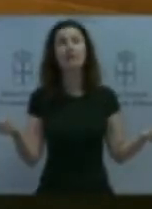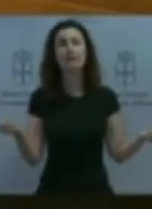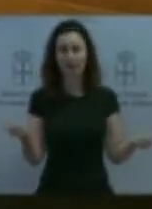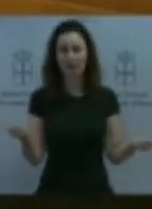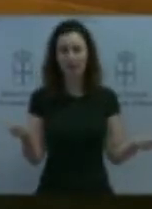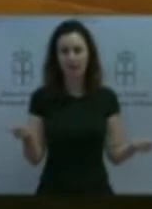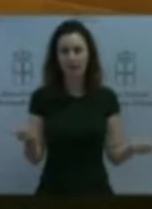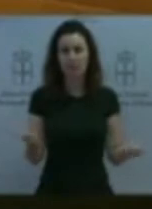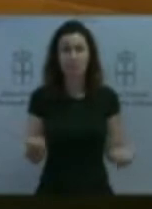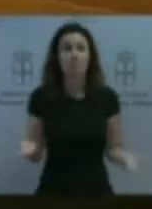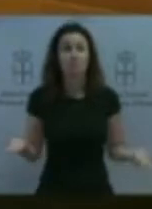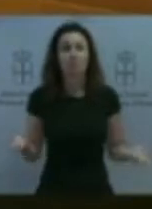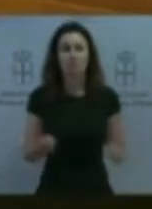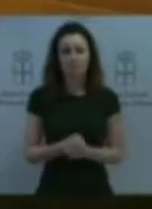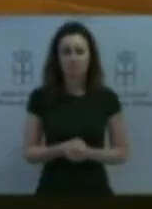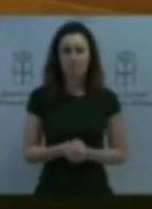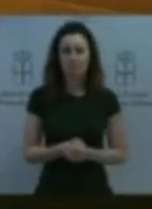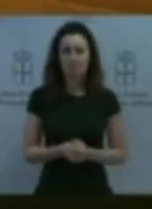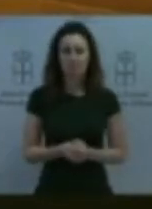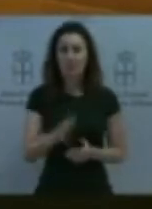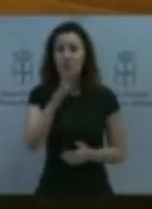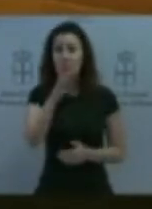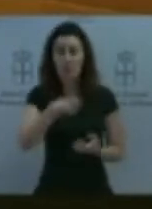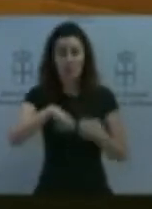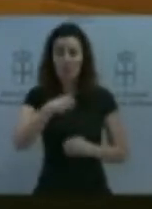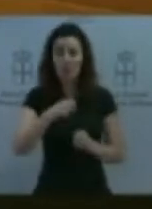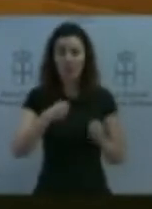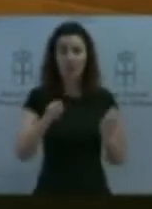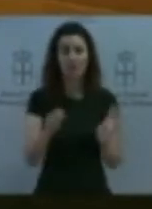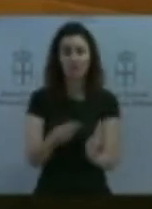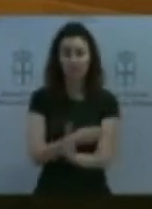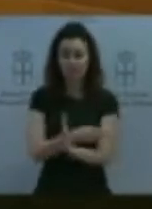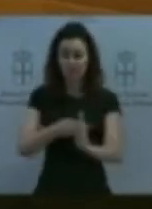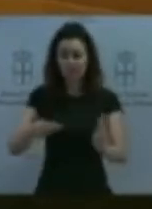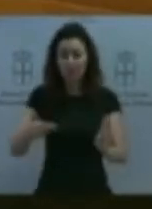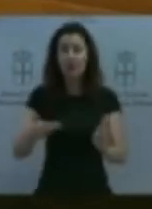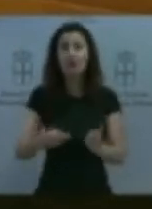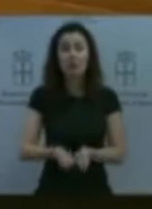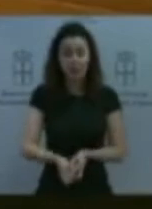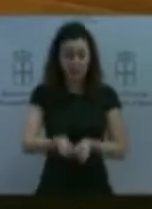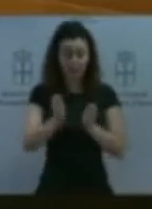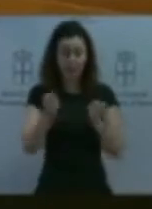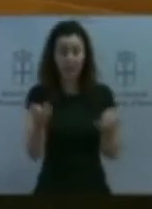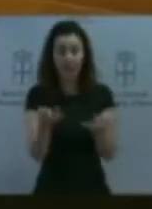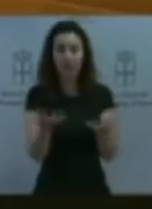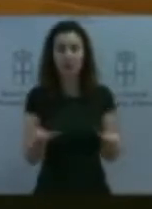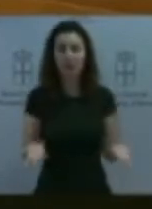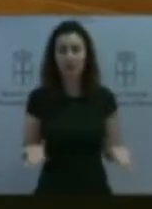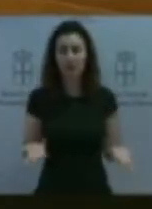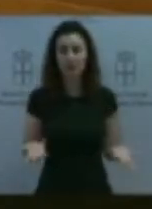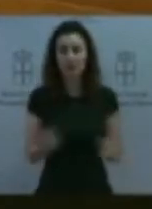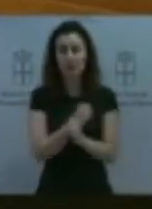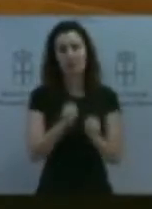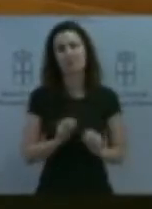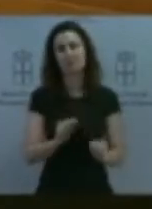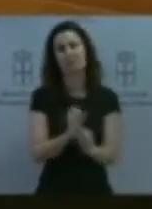porque no son capaces de protegerse ni de crecer, los pescadores asturianos van a tener serios problemas a la hora de ejercer su labor y su función aquí.